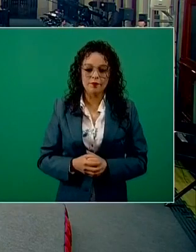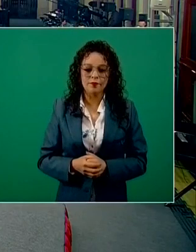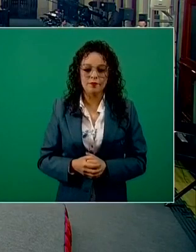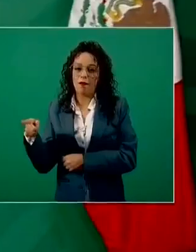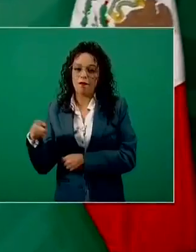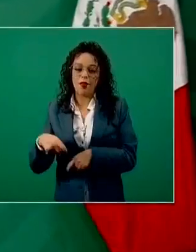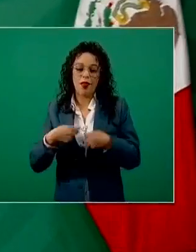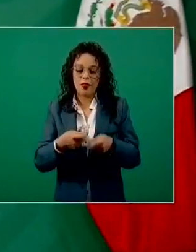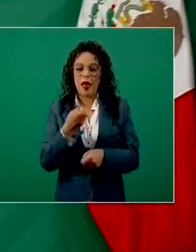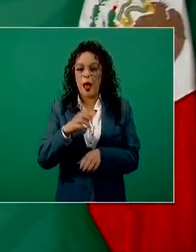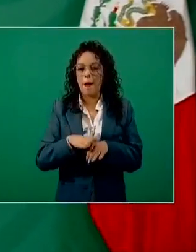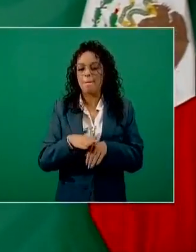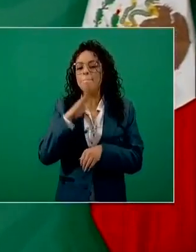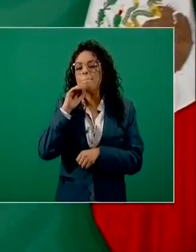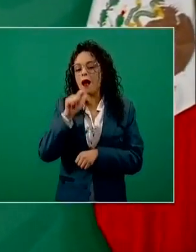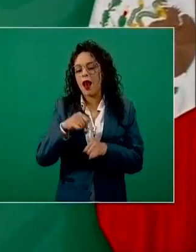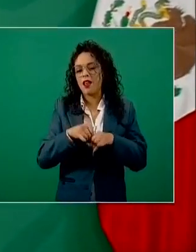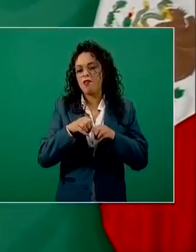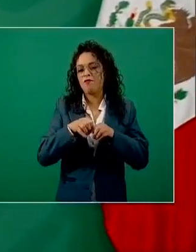de prestarse a esas